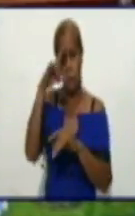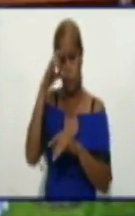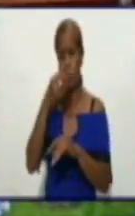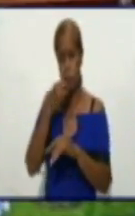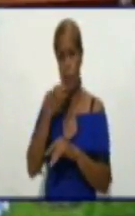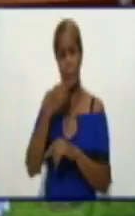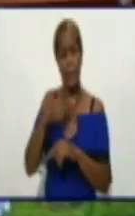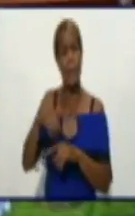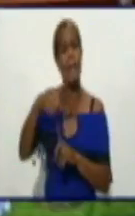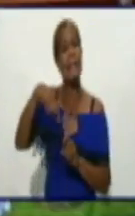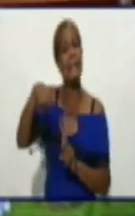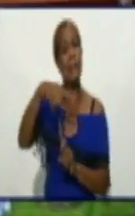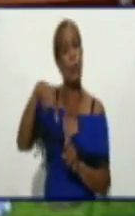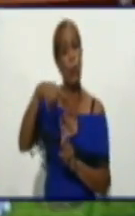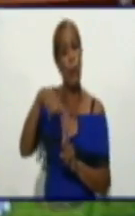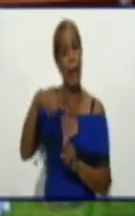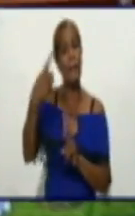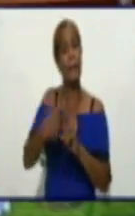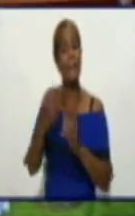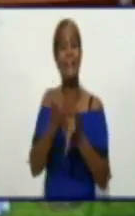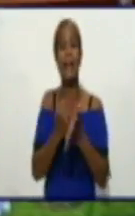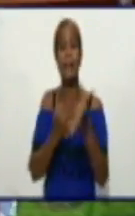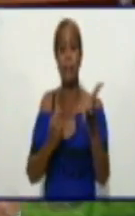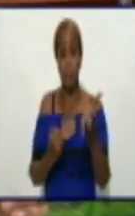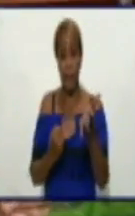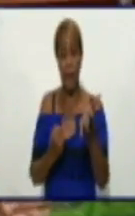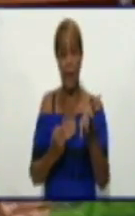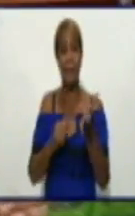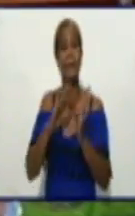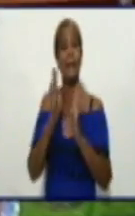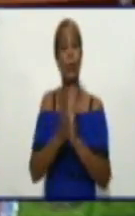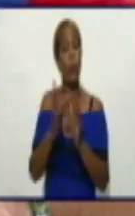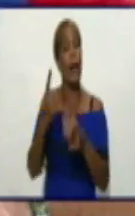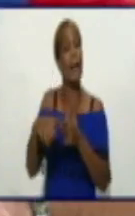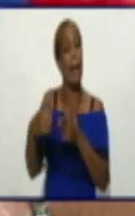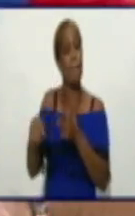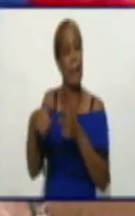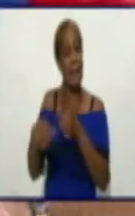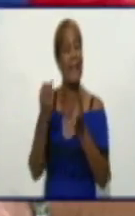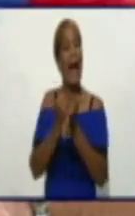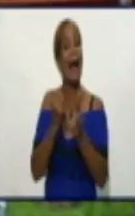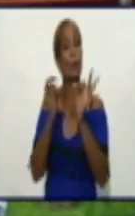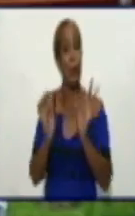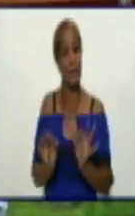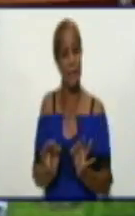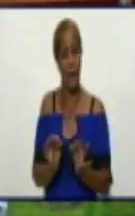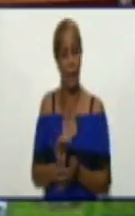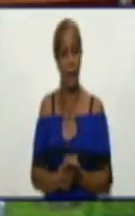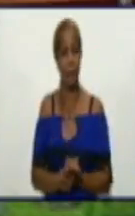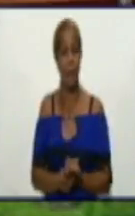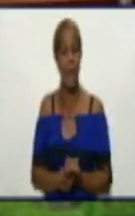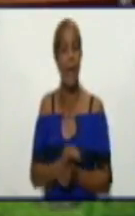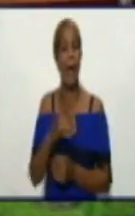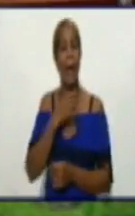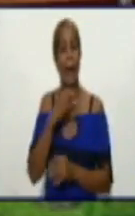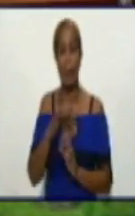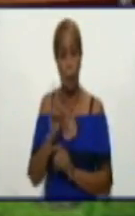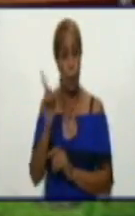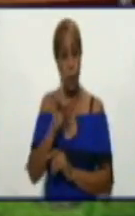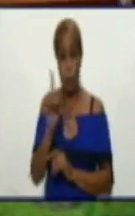circular y certifican la legalidad de las partes y piezas utilizadas, lo que explicaba Carlos ahora. No acto cuando